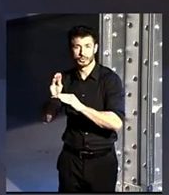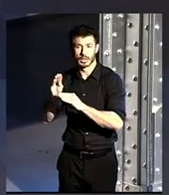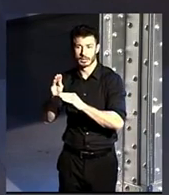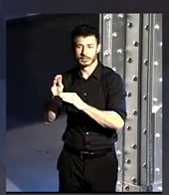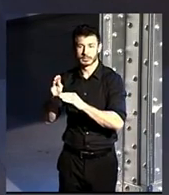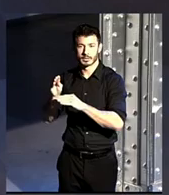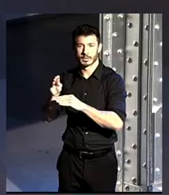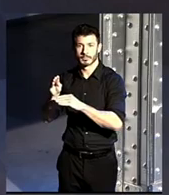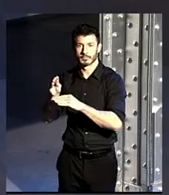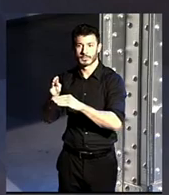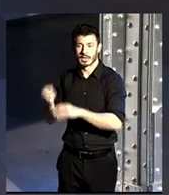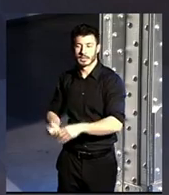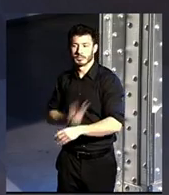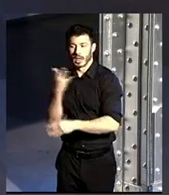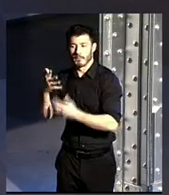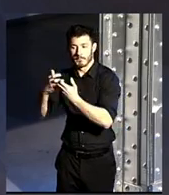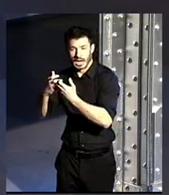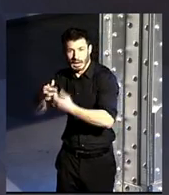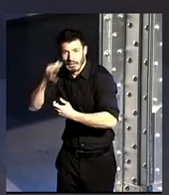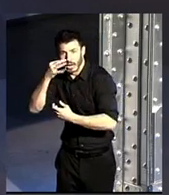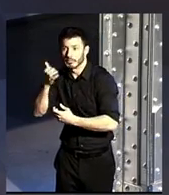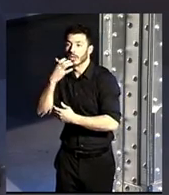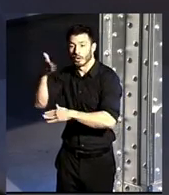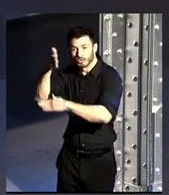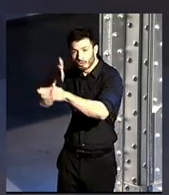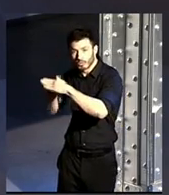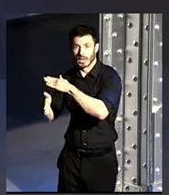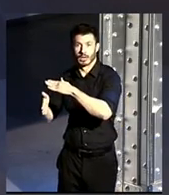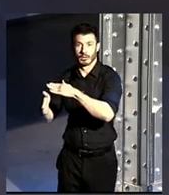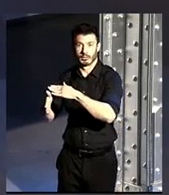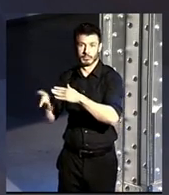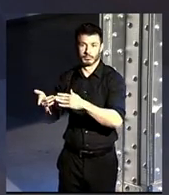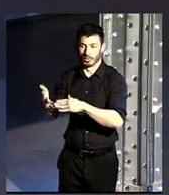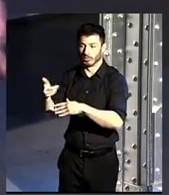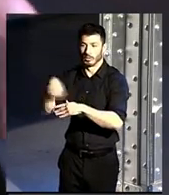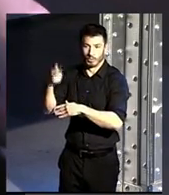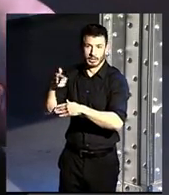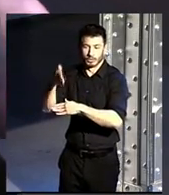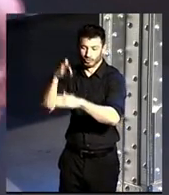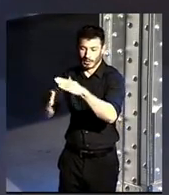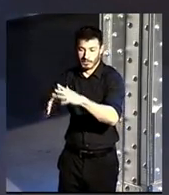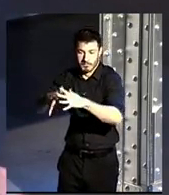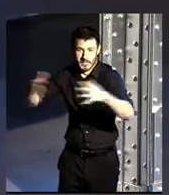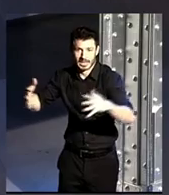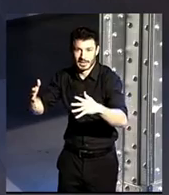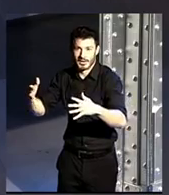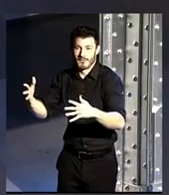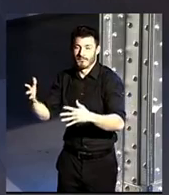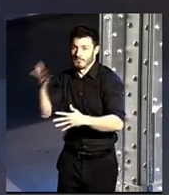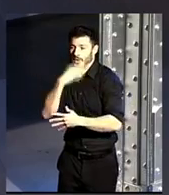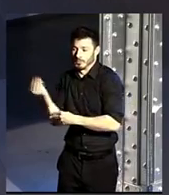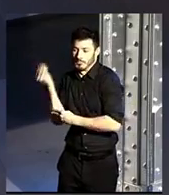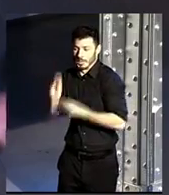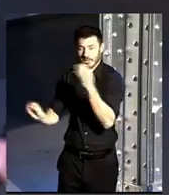la realidad. Claro, por ejemplo, los submarinos. Pero eso sí, son submarinos, son más grandes y más bonitos. Claro, efectivamente,